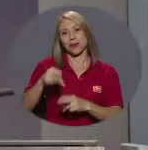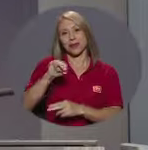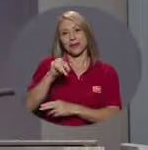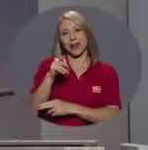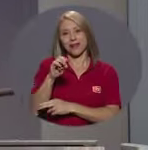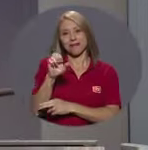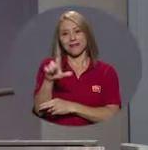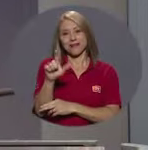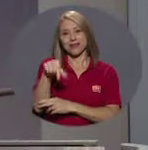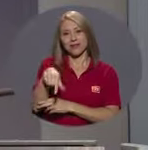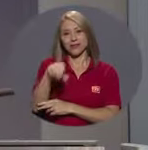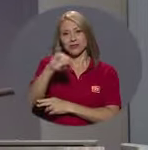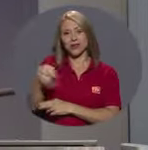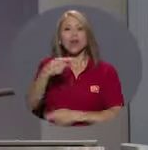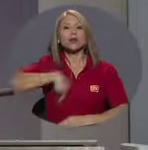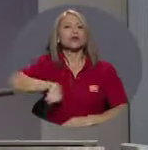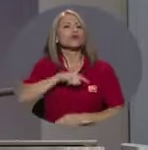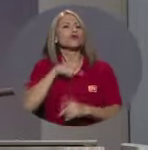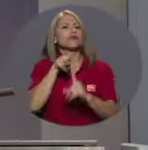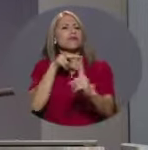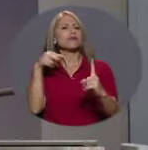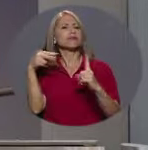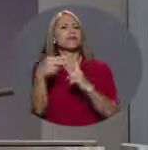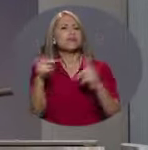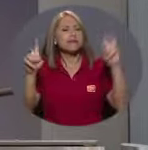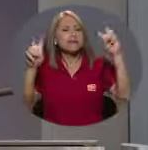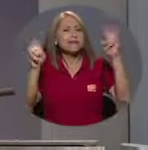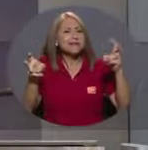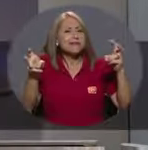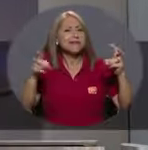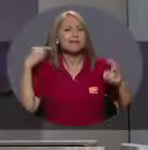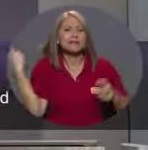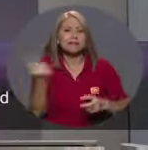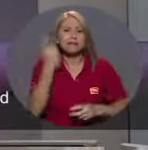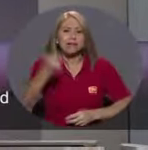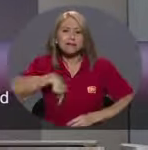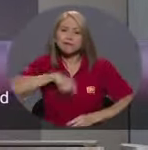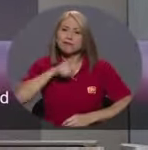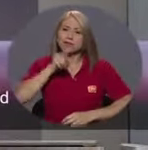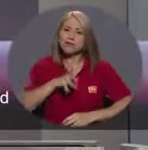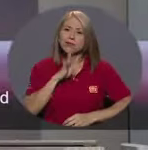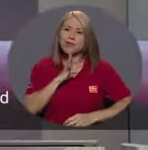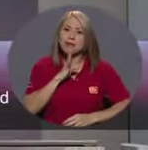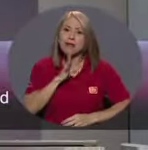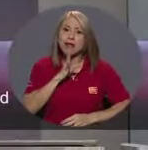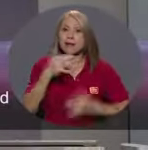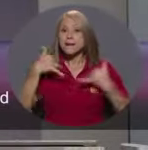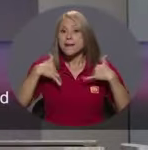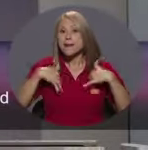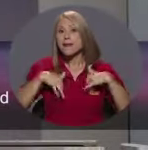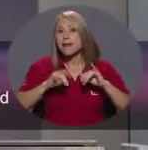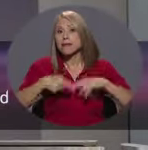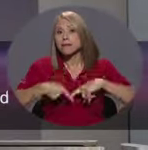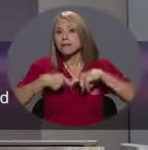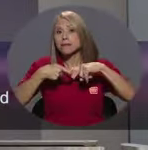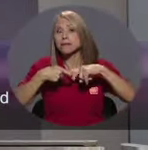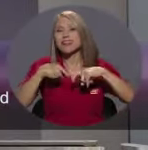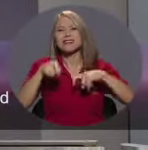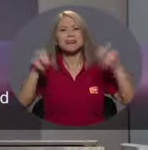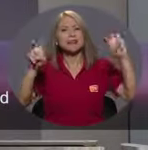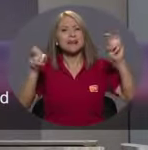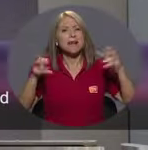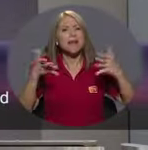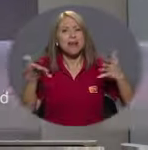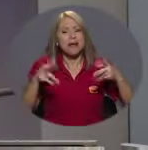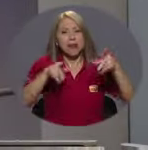Quiroz Jara y en esta oportunidad le vamos a dar una mirada a un tema del que siempre tenemos que hablar en tanto tengamos pendientes, que es el